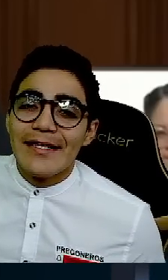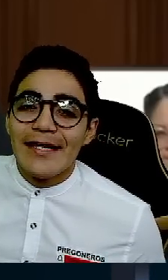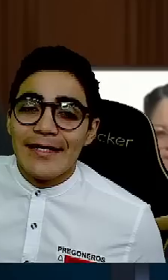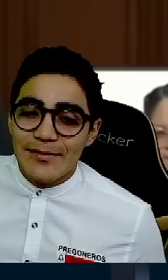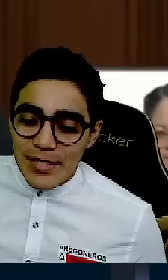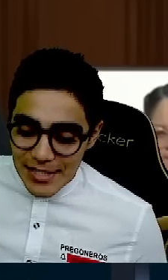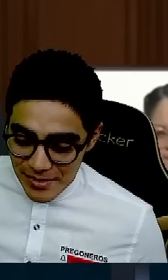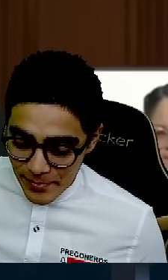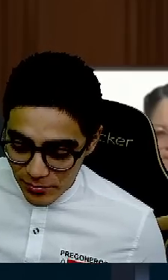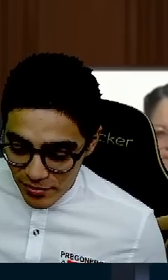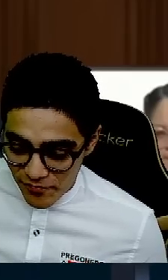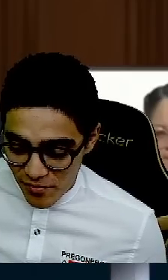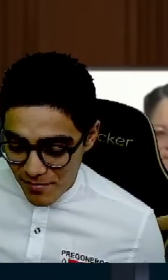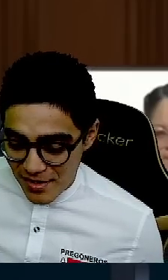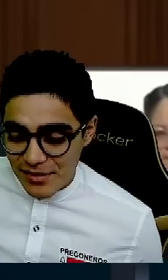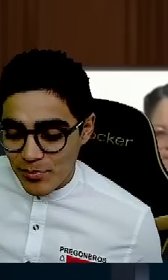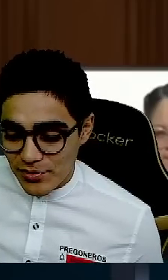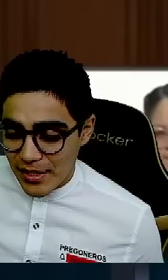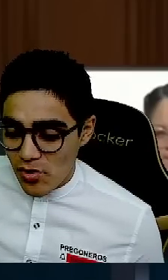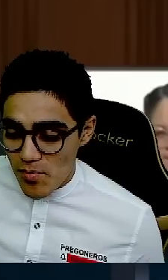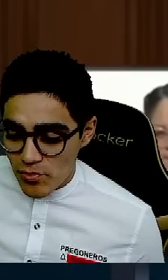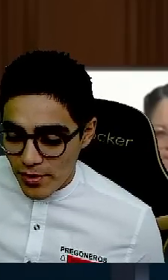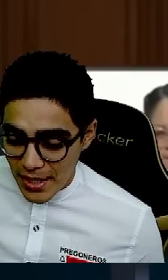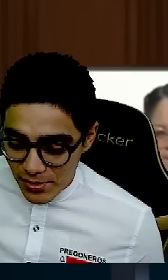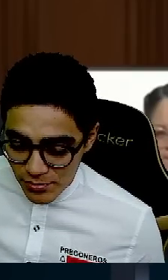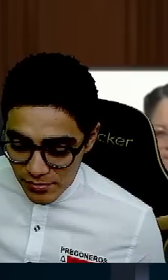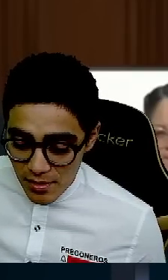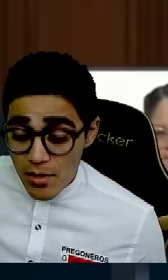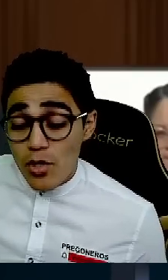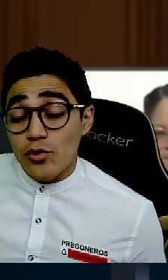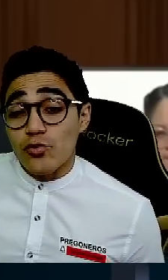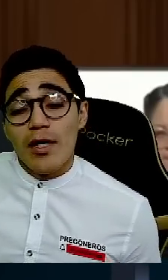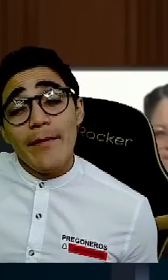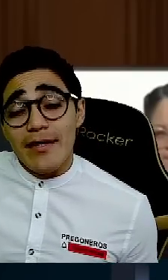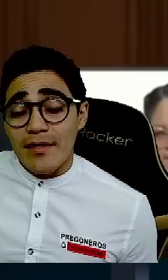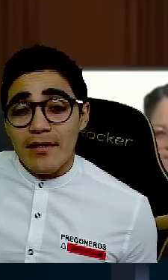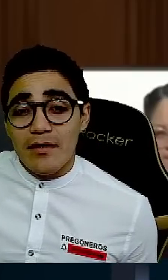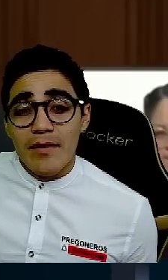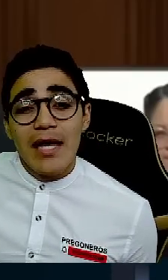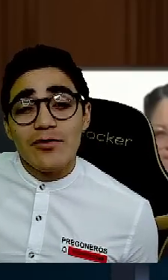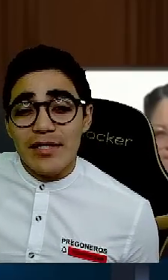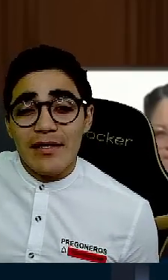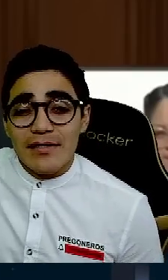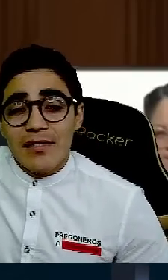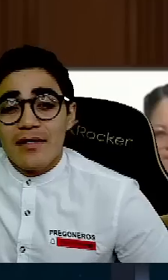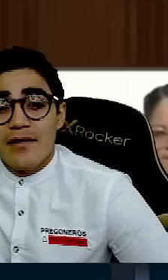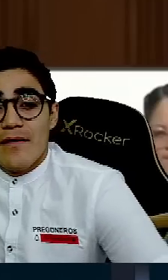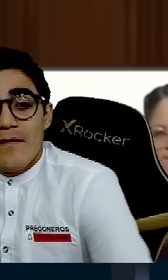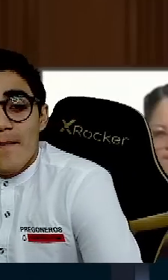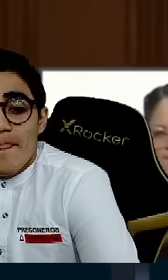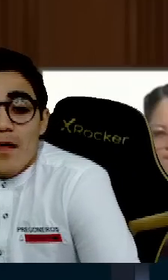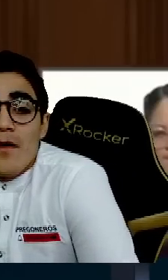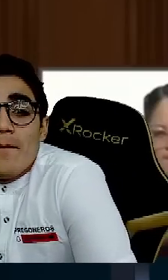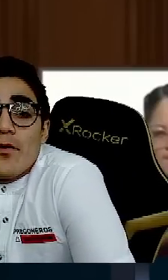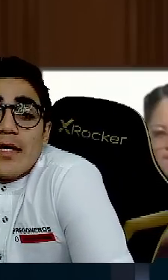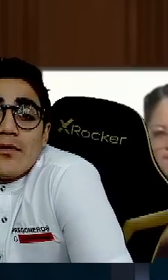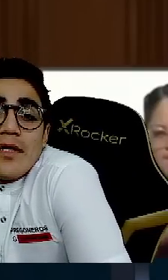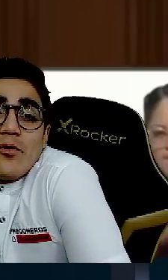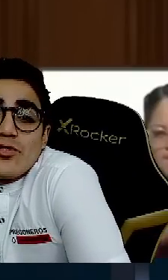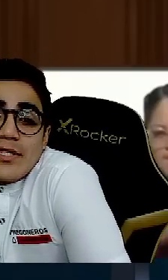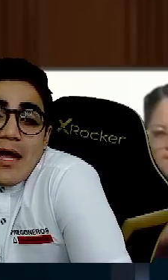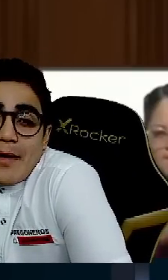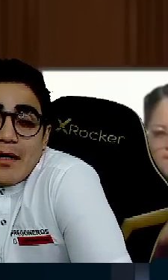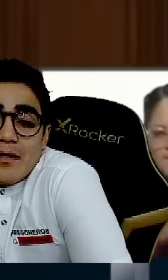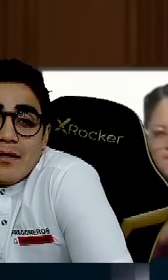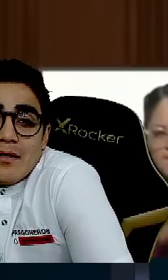día de ayer en su canal de Pregonero Informa les mostré cómo uno de ellos solamente, y vean ustedes, porque no